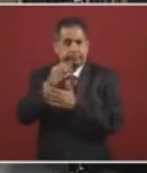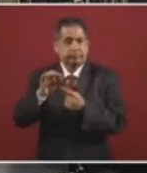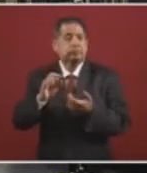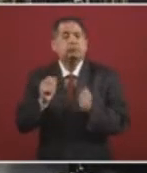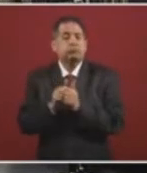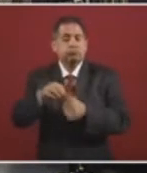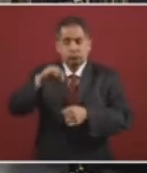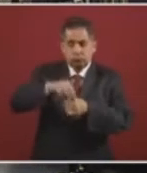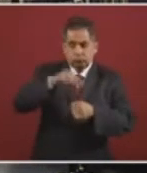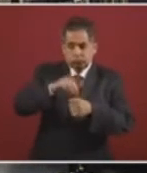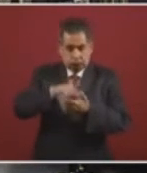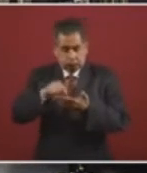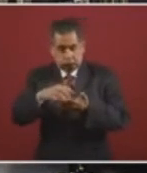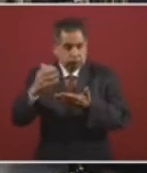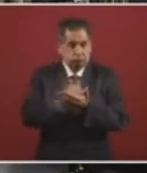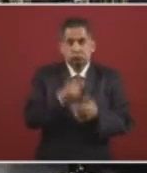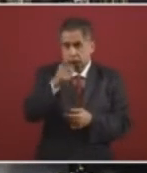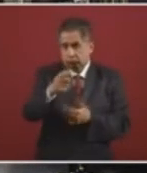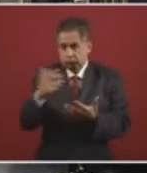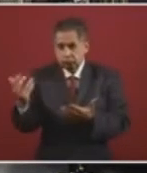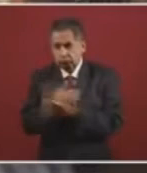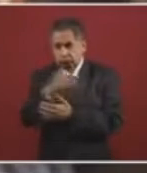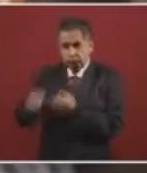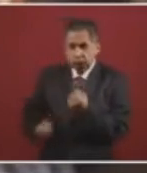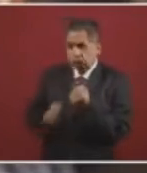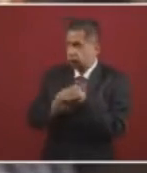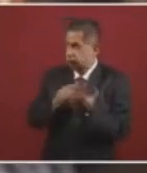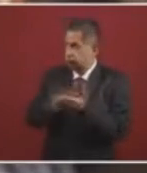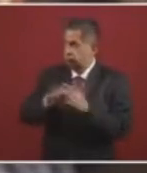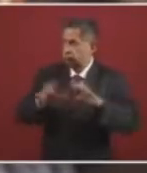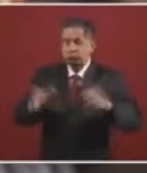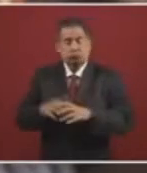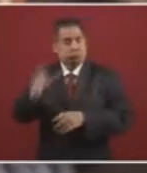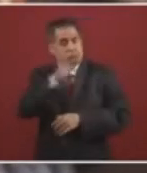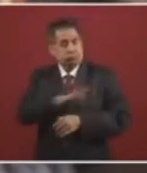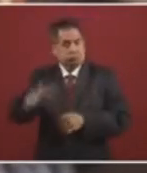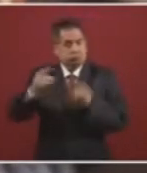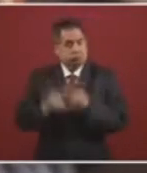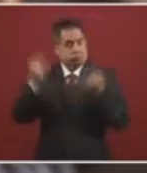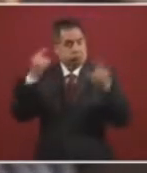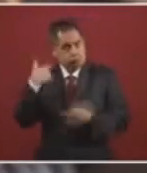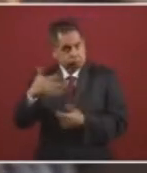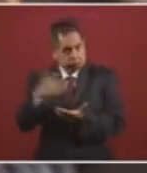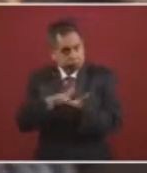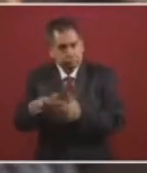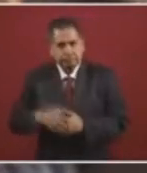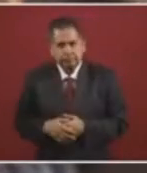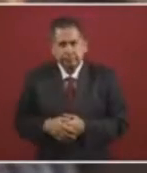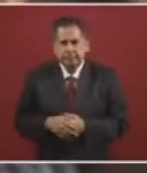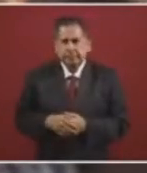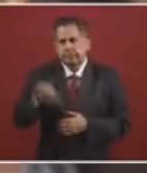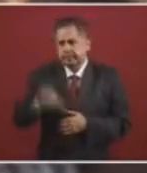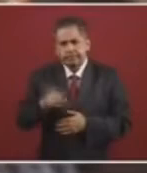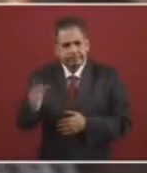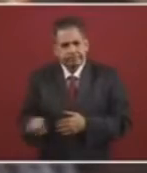de los de la democracia, usted llegó con un respaldo inédito. Y la pregunta obligada el día de